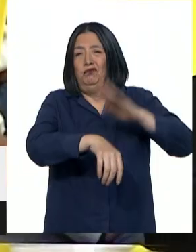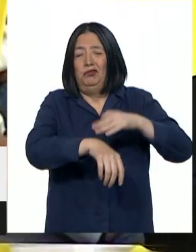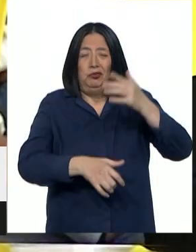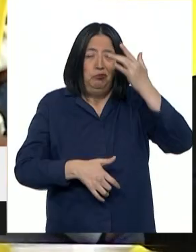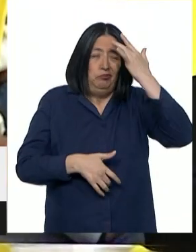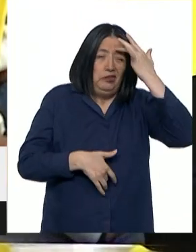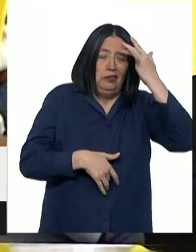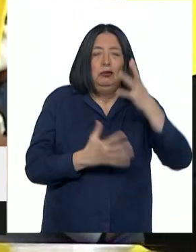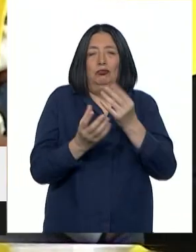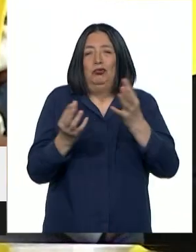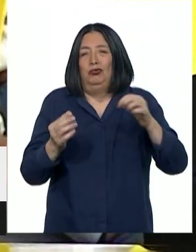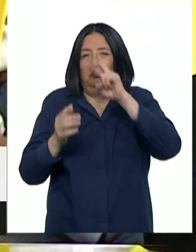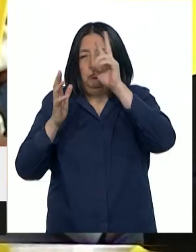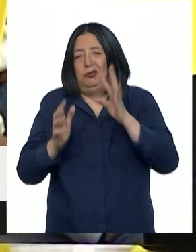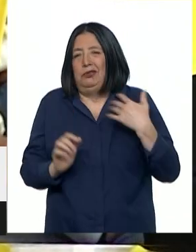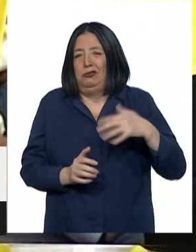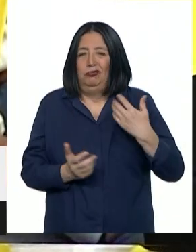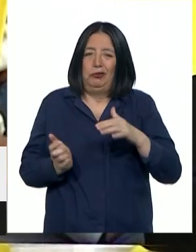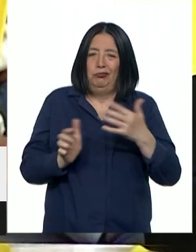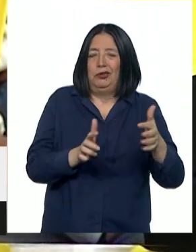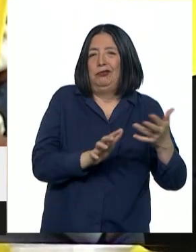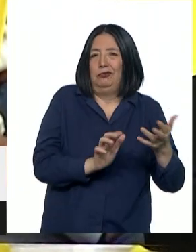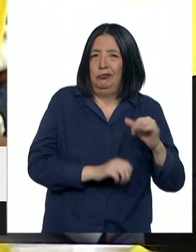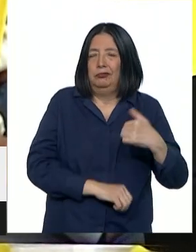muchos compatriotas nuestros.